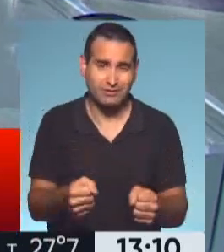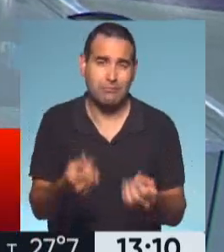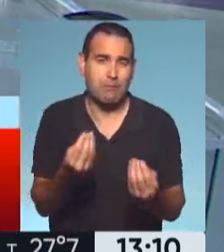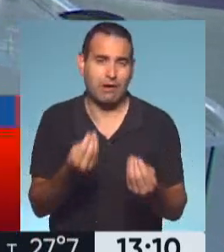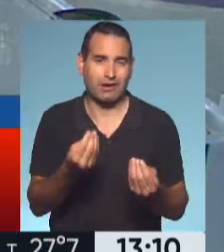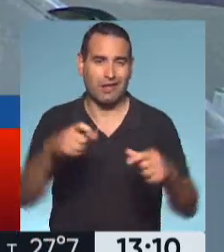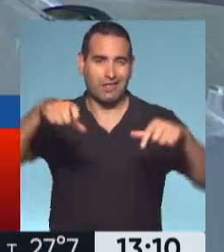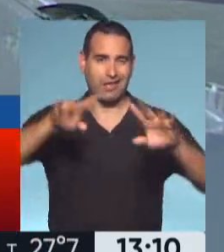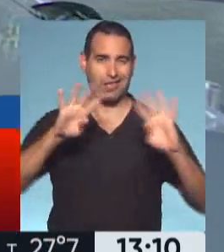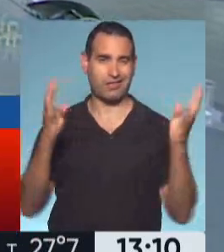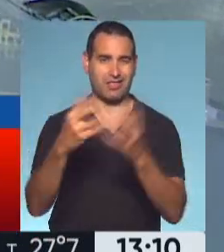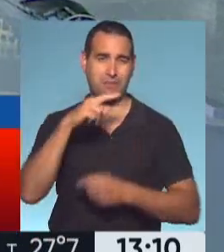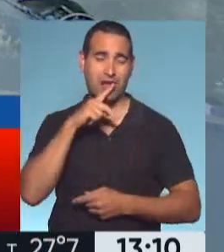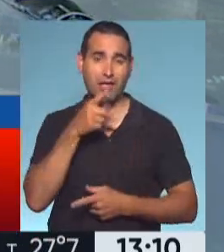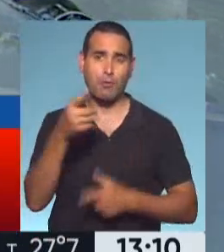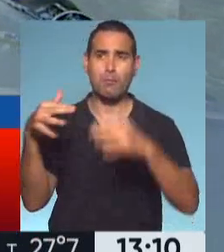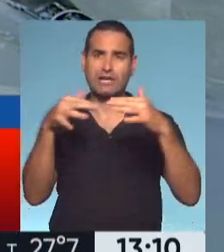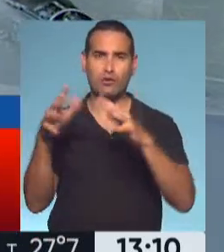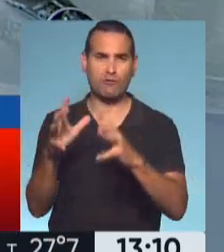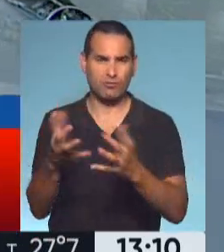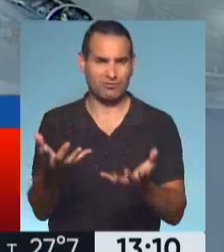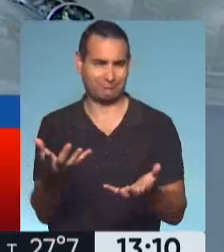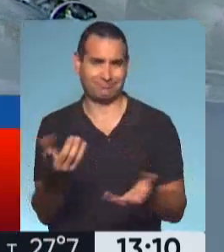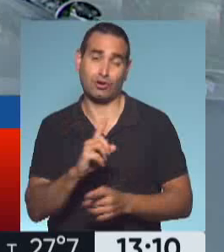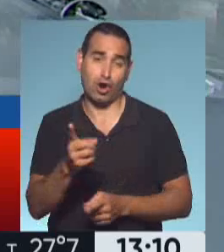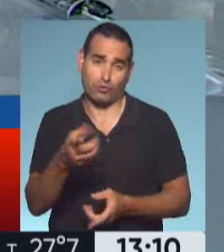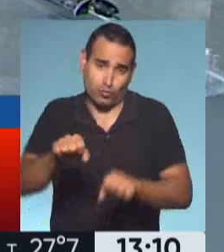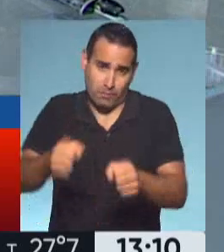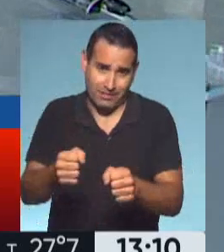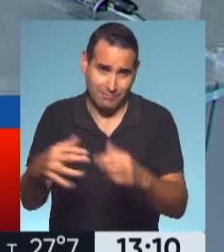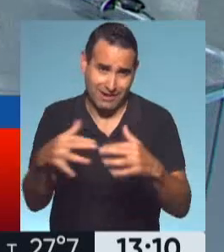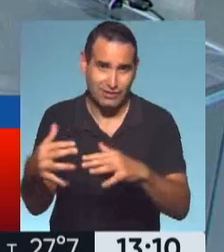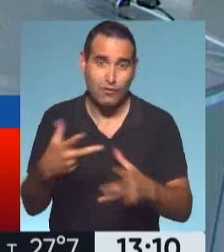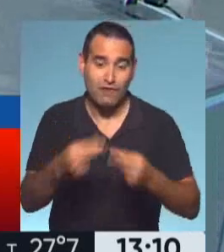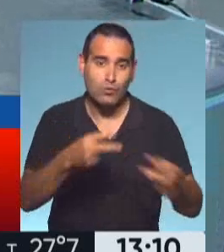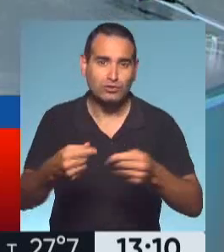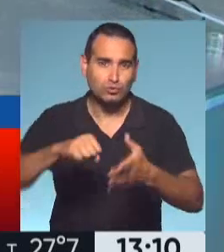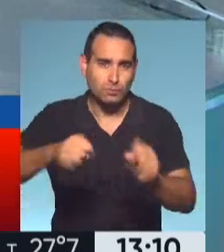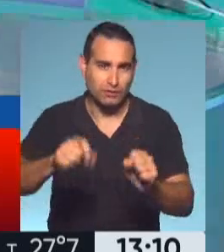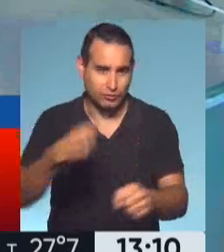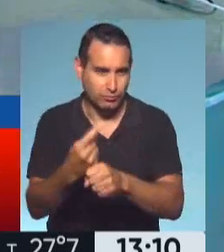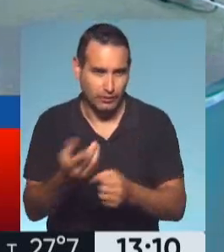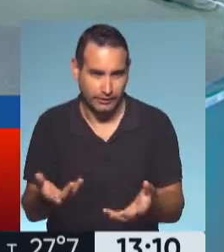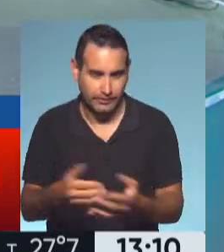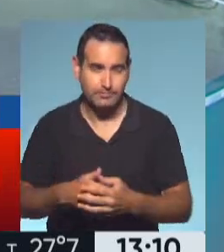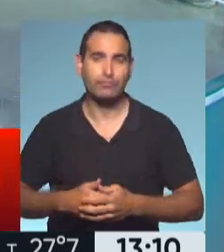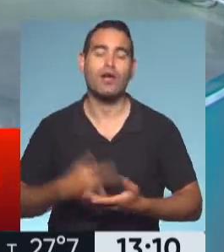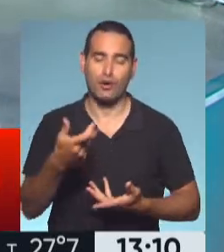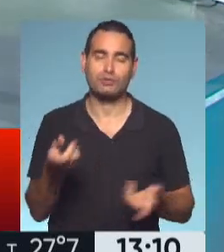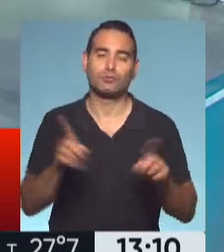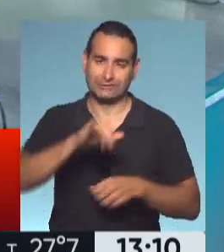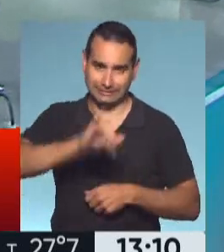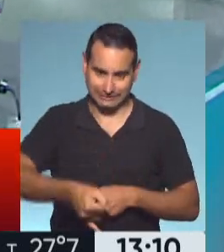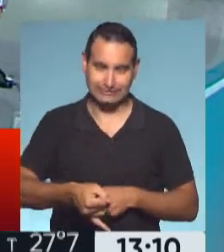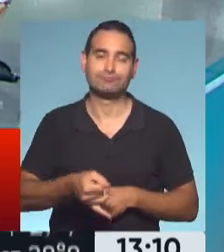estadio único de la plata por el simple hecho de que se jugará un partido de fútbol de última que nos el partido de fútbol para la vacunación no se puede suspender por ser reanuda la